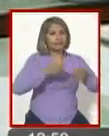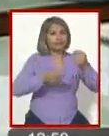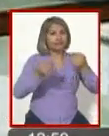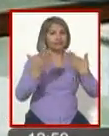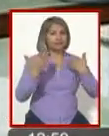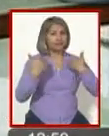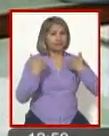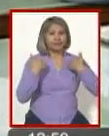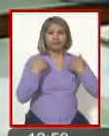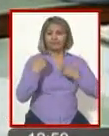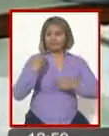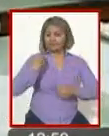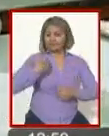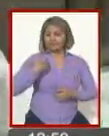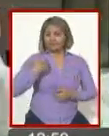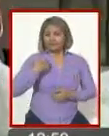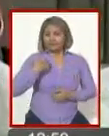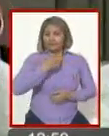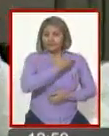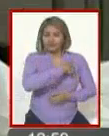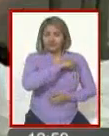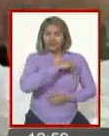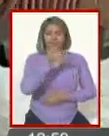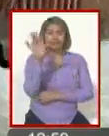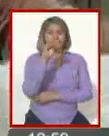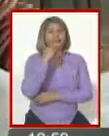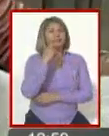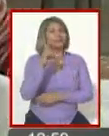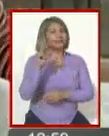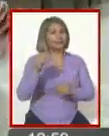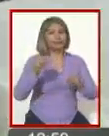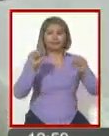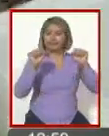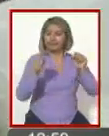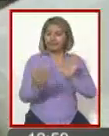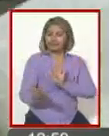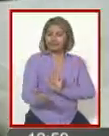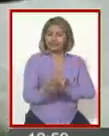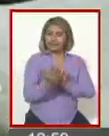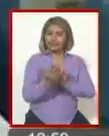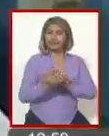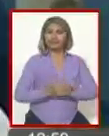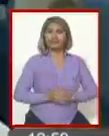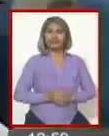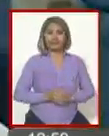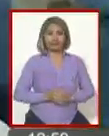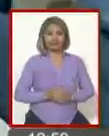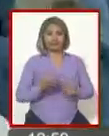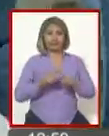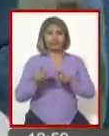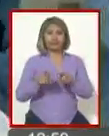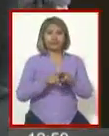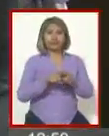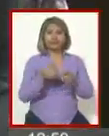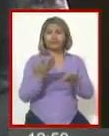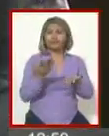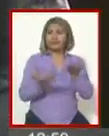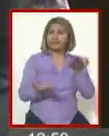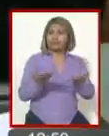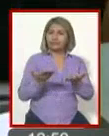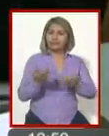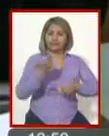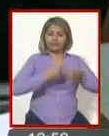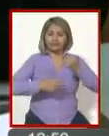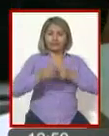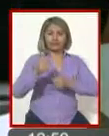inversiones que rigen entre España y Bolivia, ya que hasta el momento no ha sido posible el acercamiento de posturas, en particular respecto a la valoración